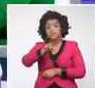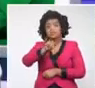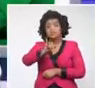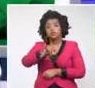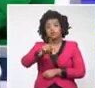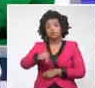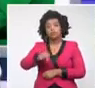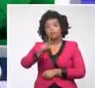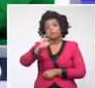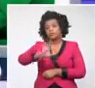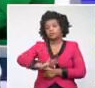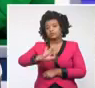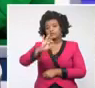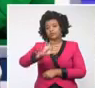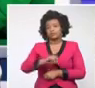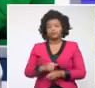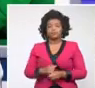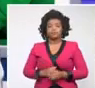16,1%.